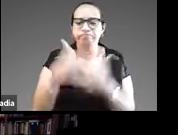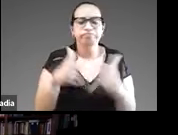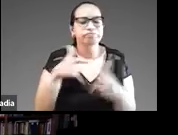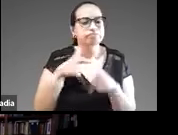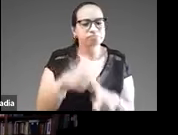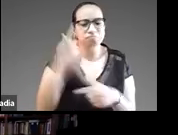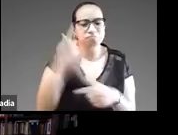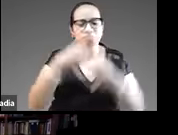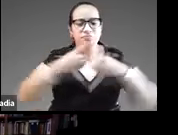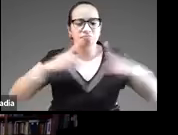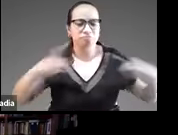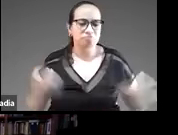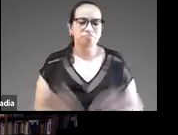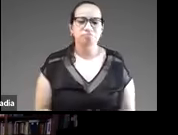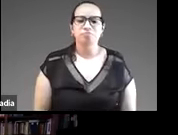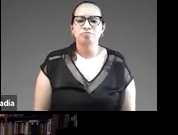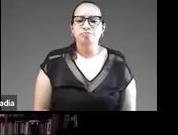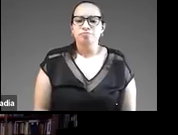desarrollar.